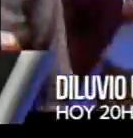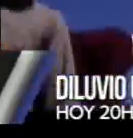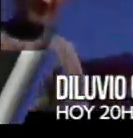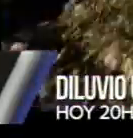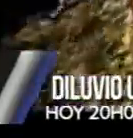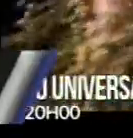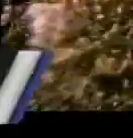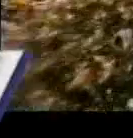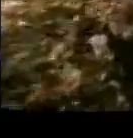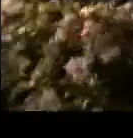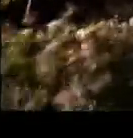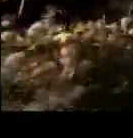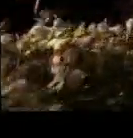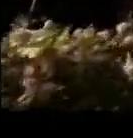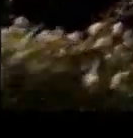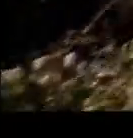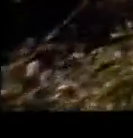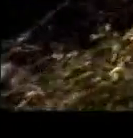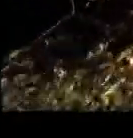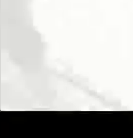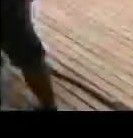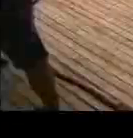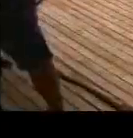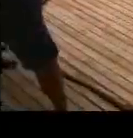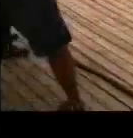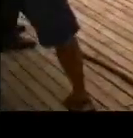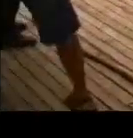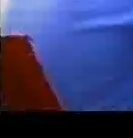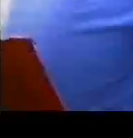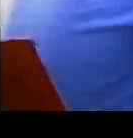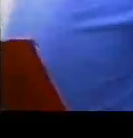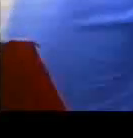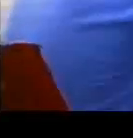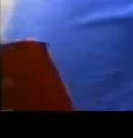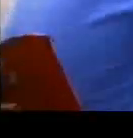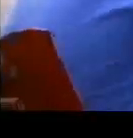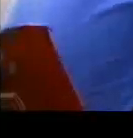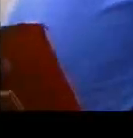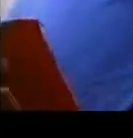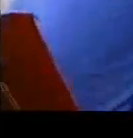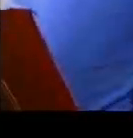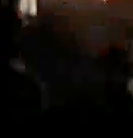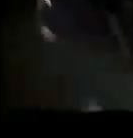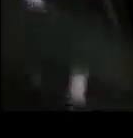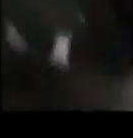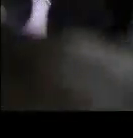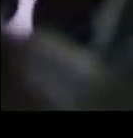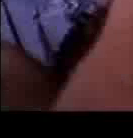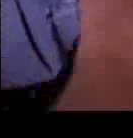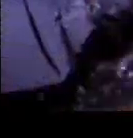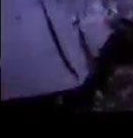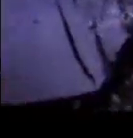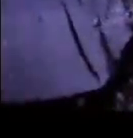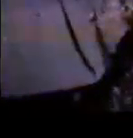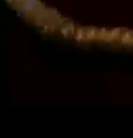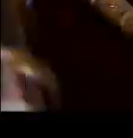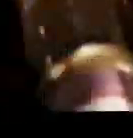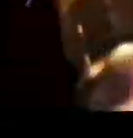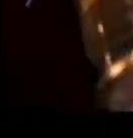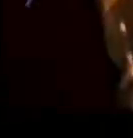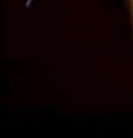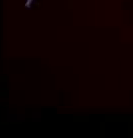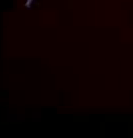Pero, ¿la gran inundación fue solo una historia? ¿O un evento catastrófico que alteró el curso de la historia